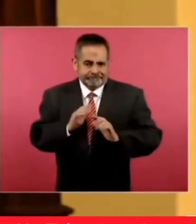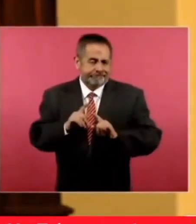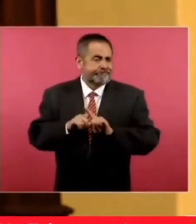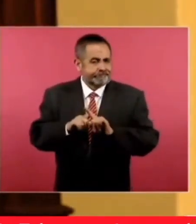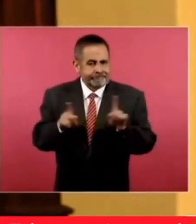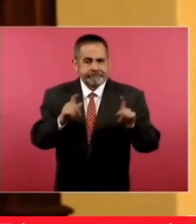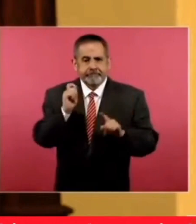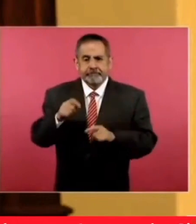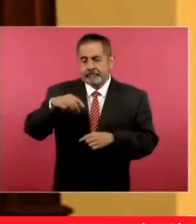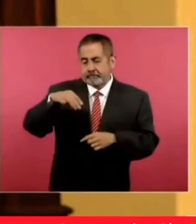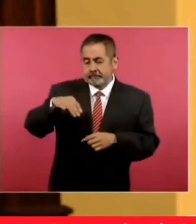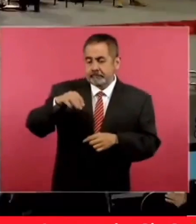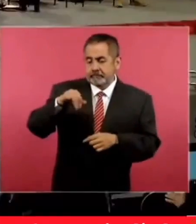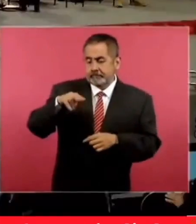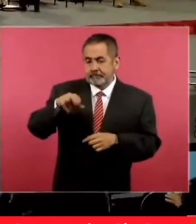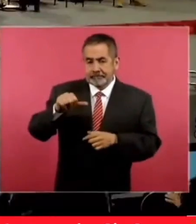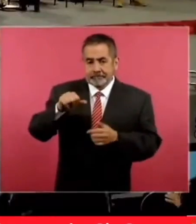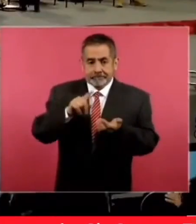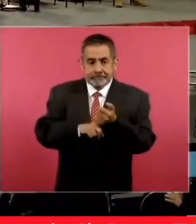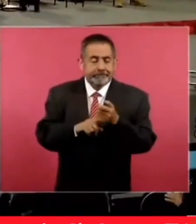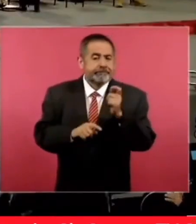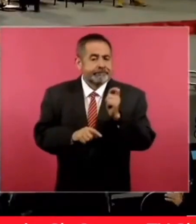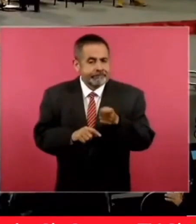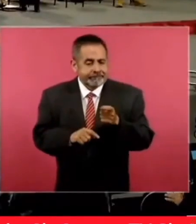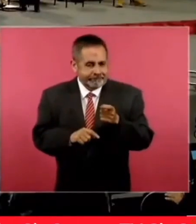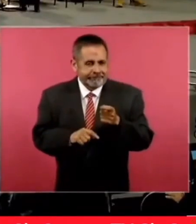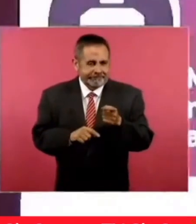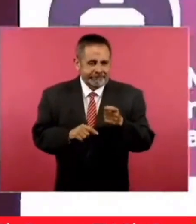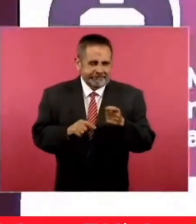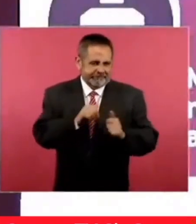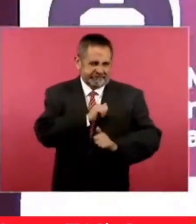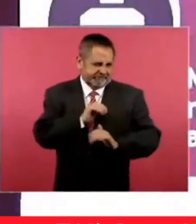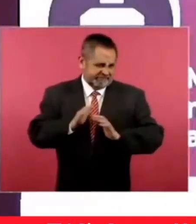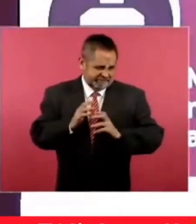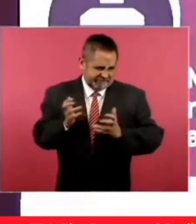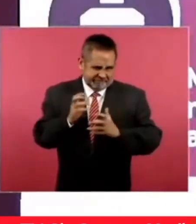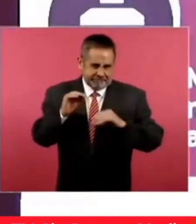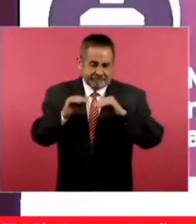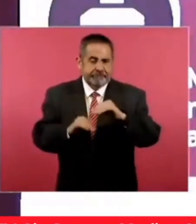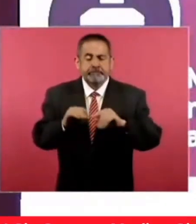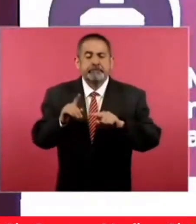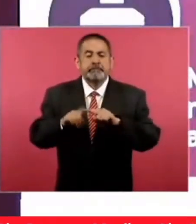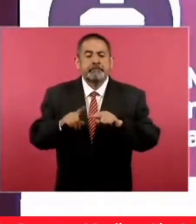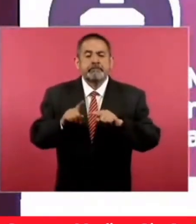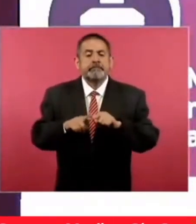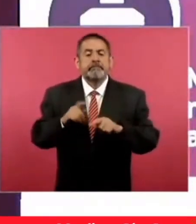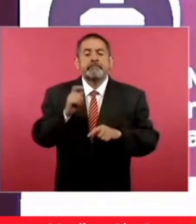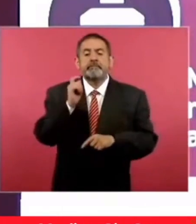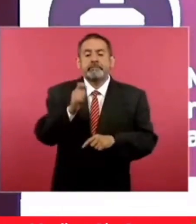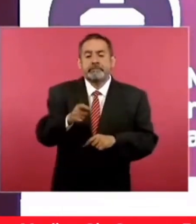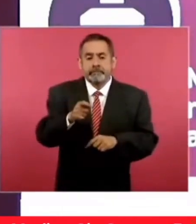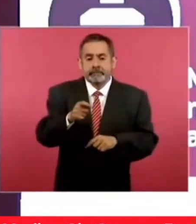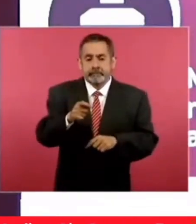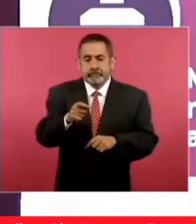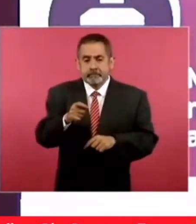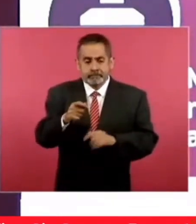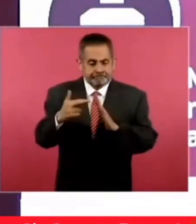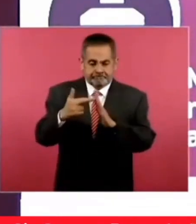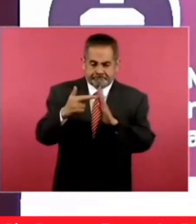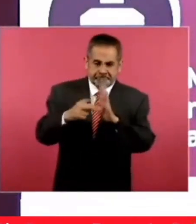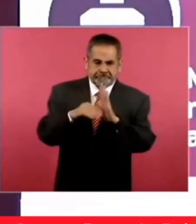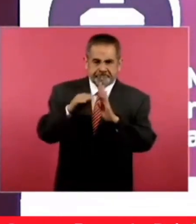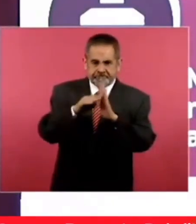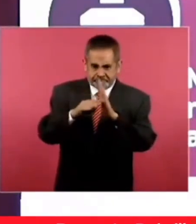las minas terrestres las minas militares pues son son artefactos que tienen normas